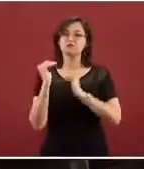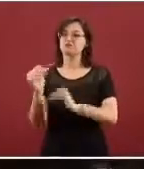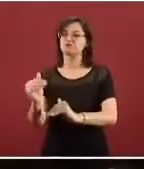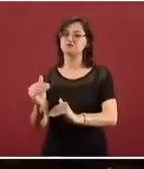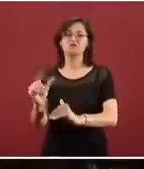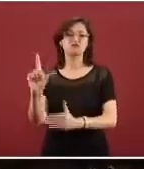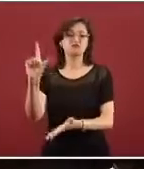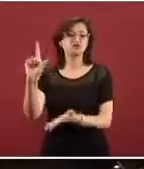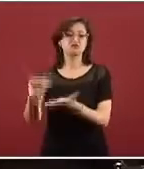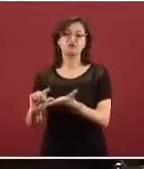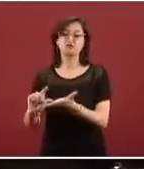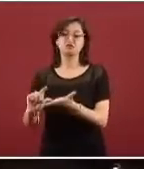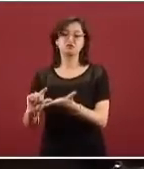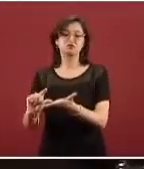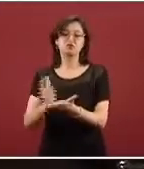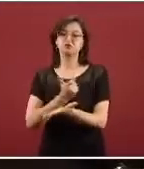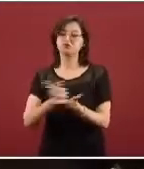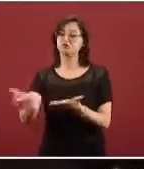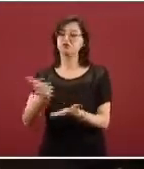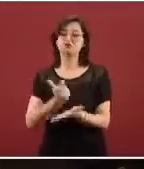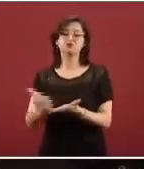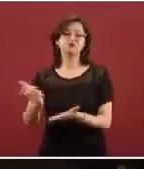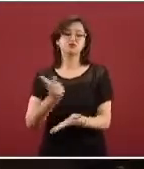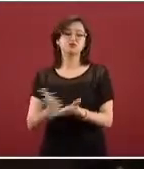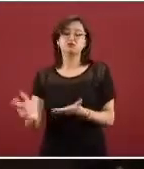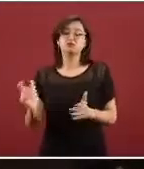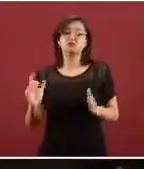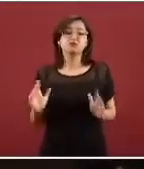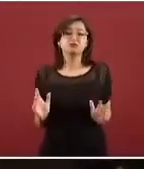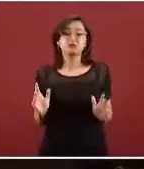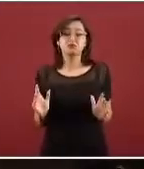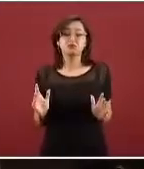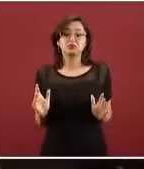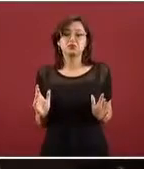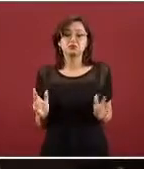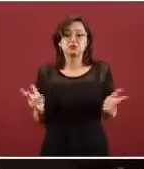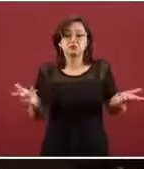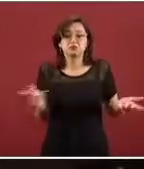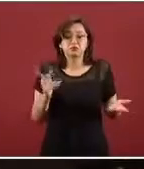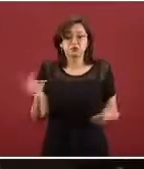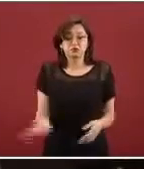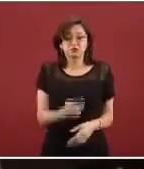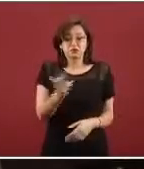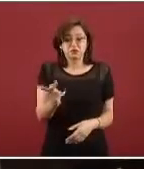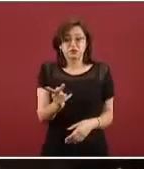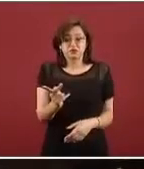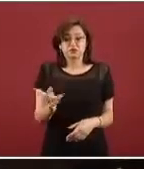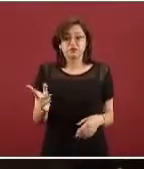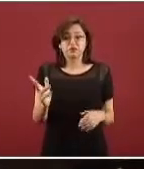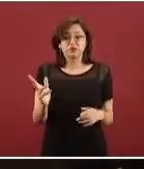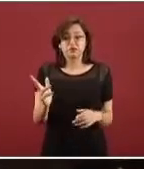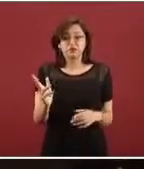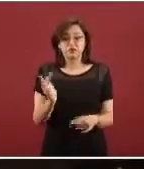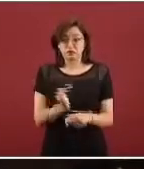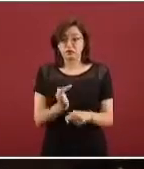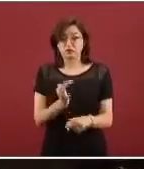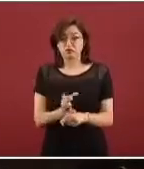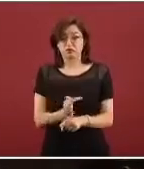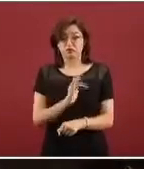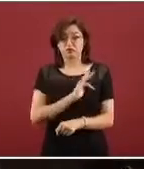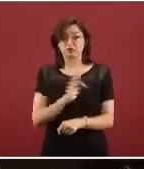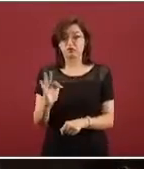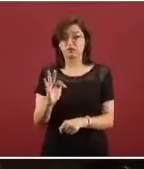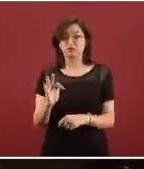y solamente entregarles pues una indemnización. Entonces preguntarle, ¿ocurre hoy esto a partir